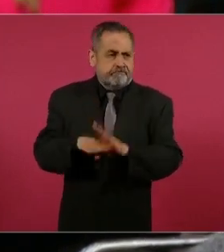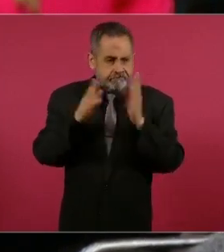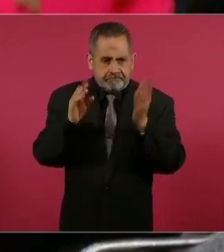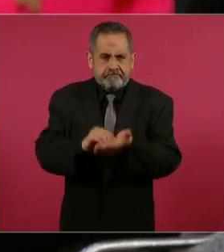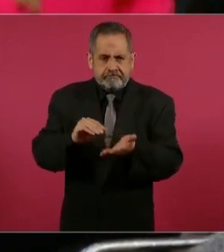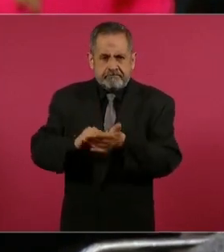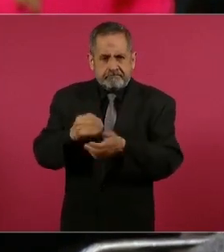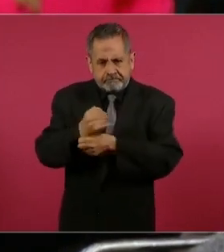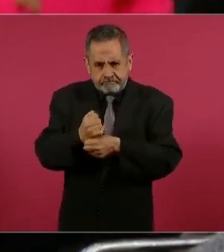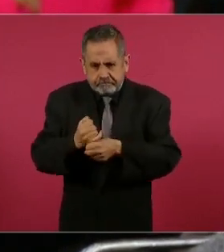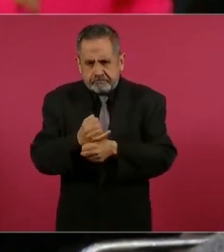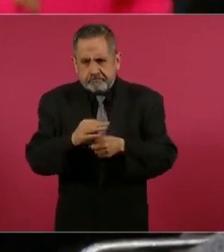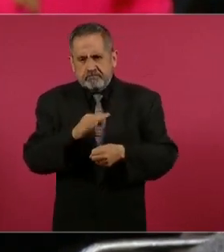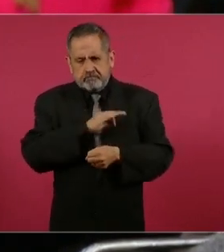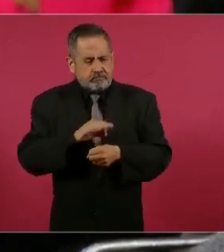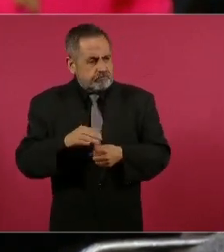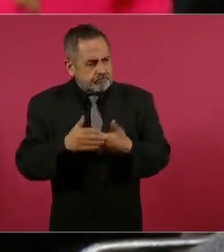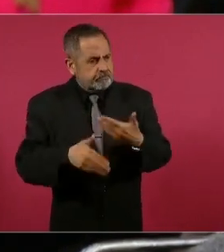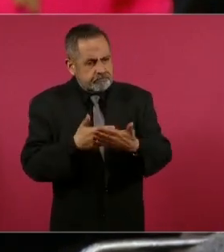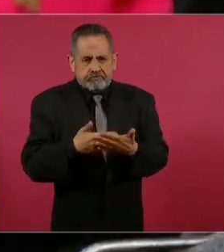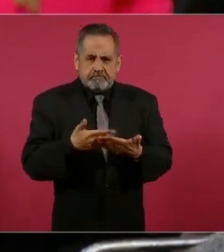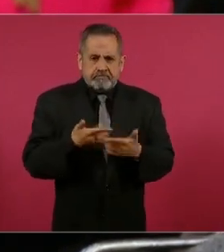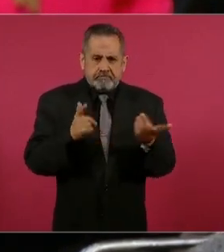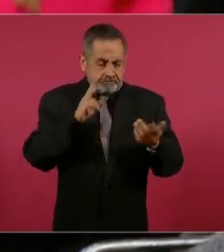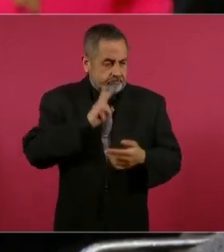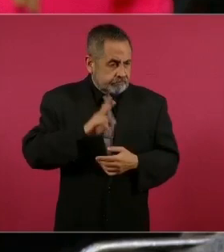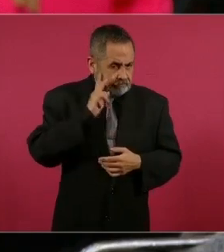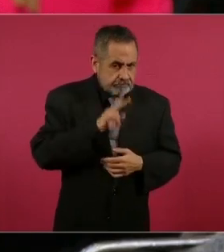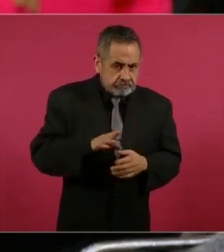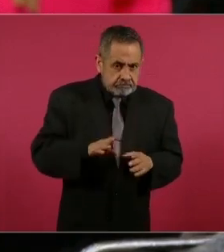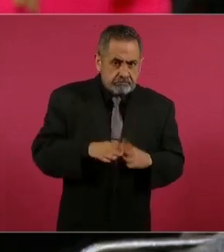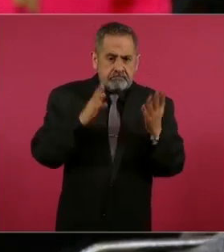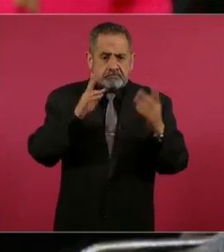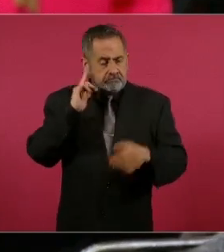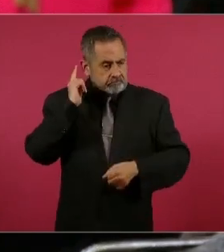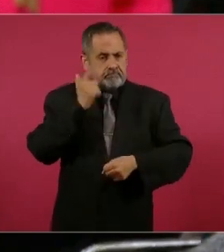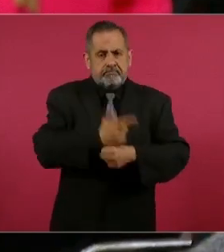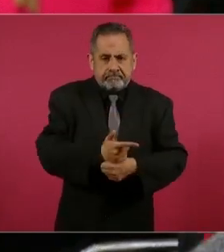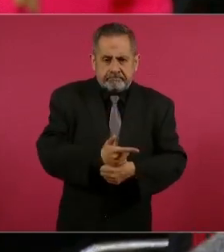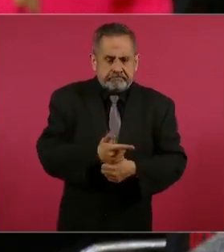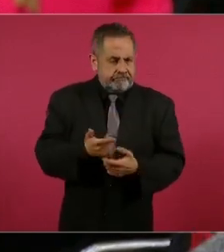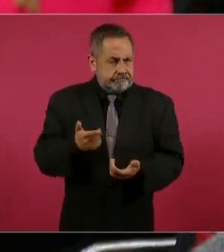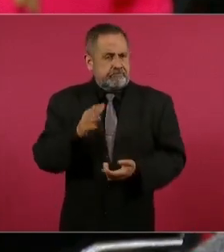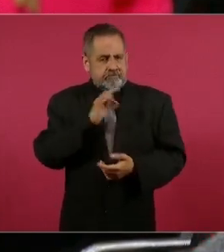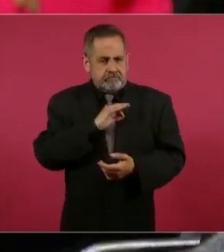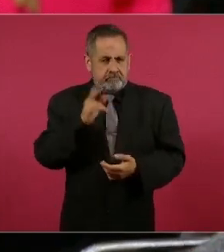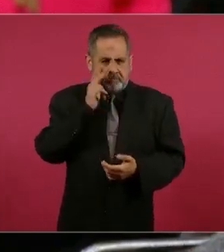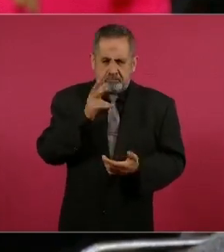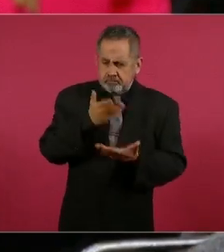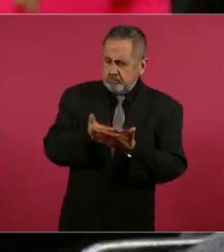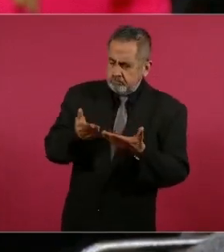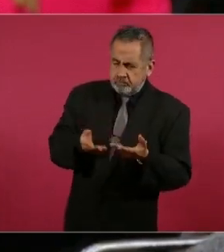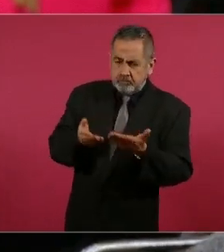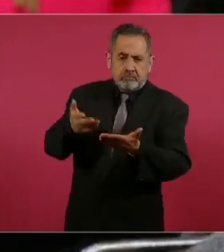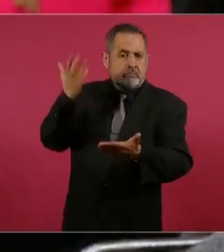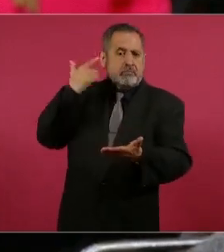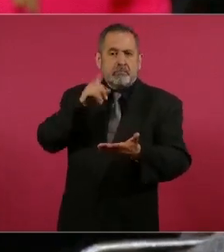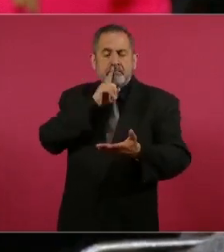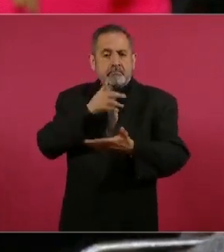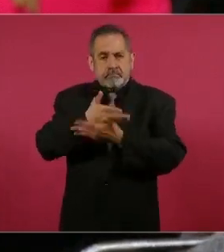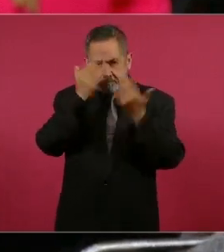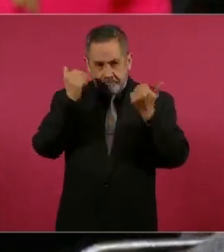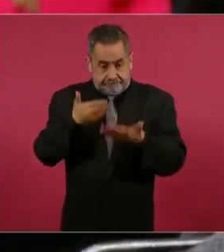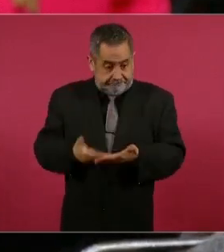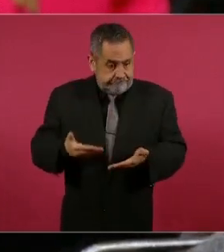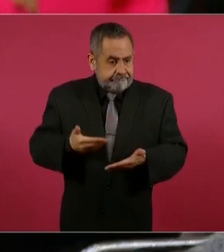Las investigaciones se pueden abrir en cualquier momento si hay, evidentemente, hechos relevantes, pruebas que en su momento no se